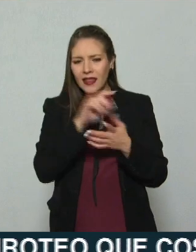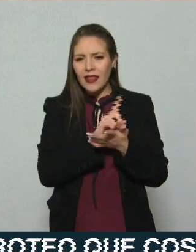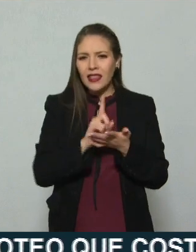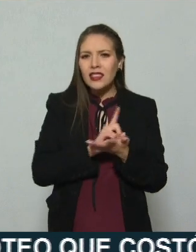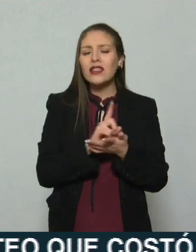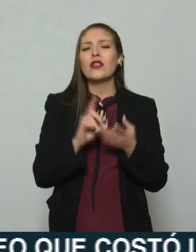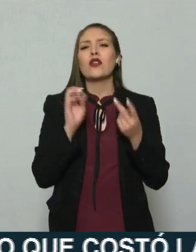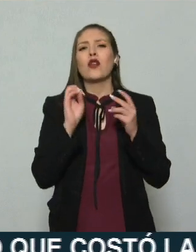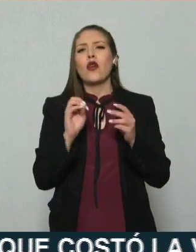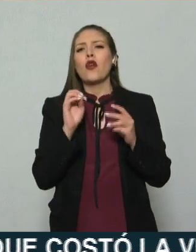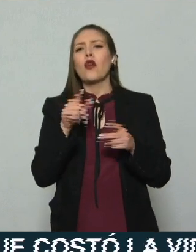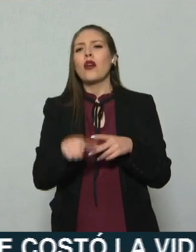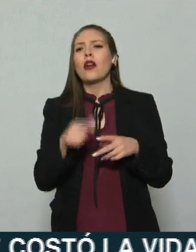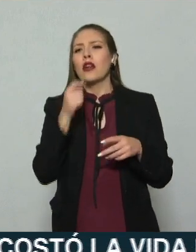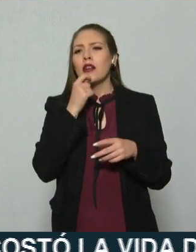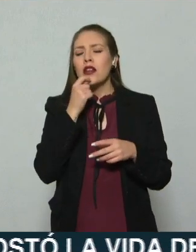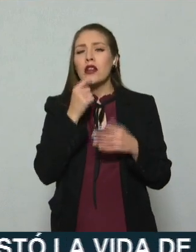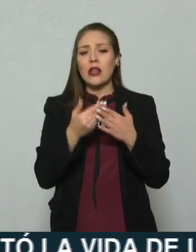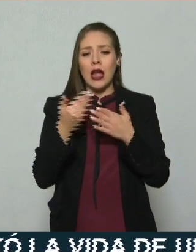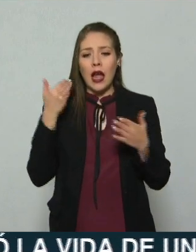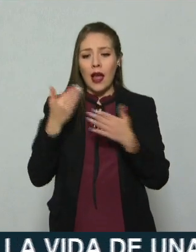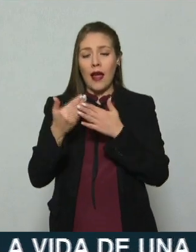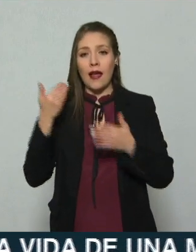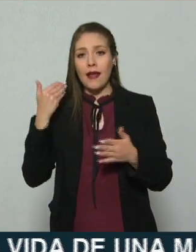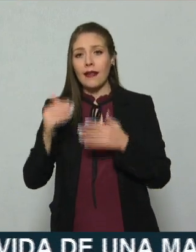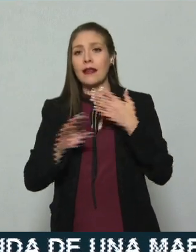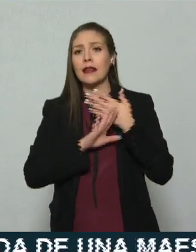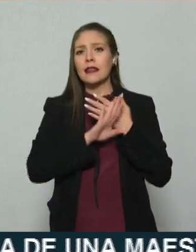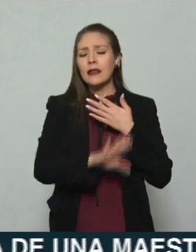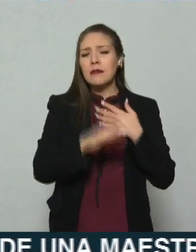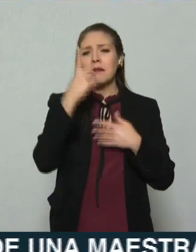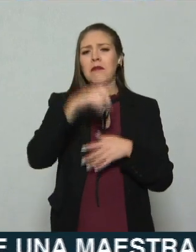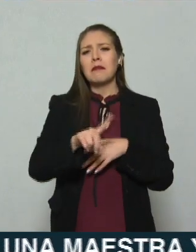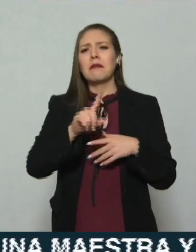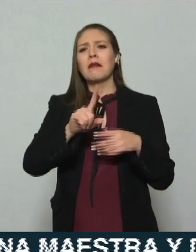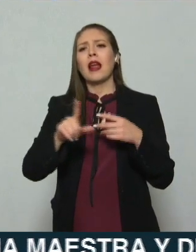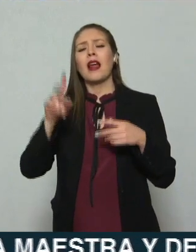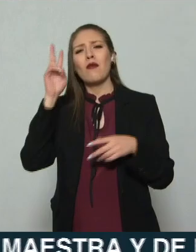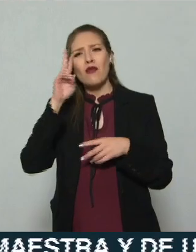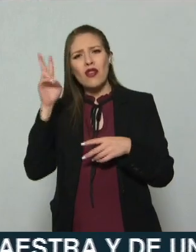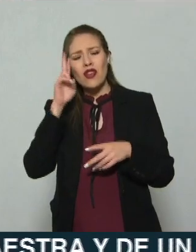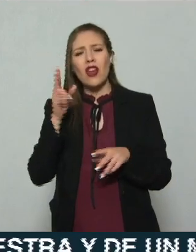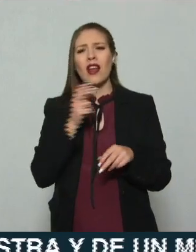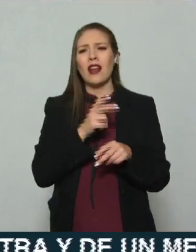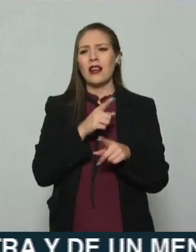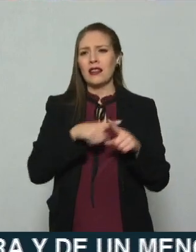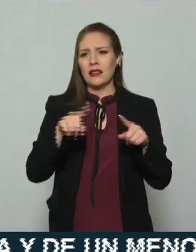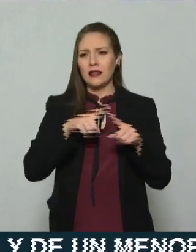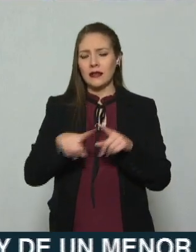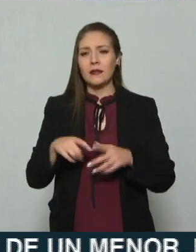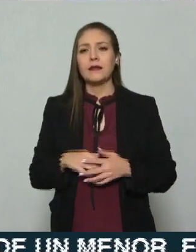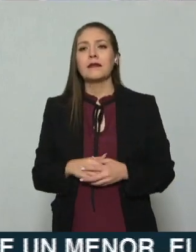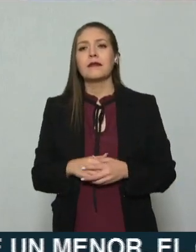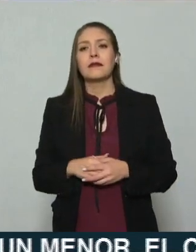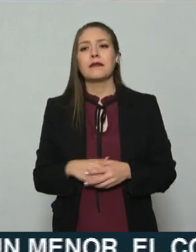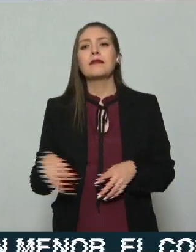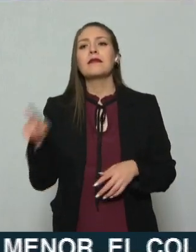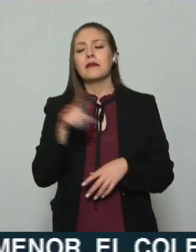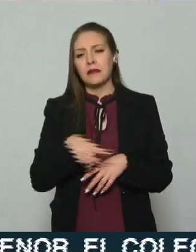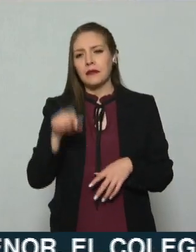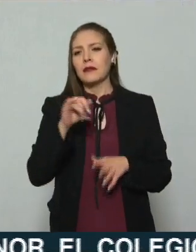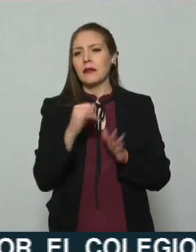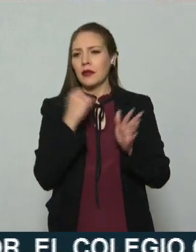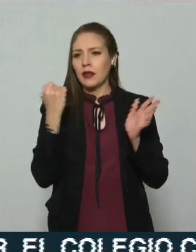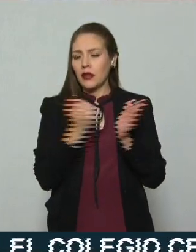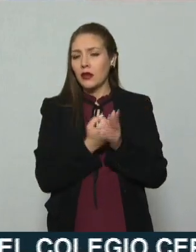permitan a los niños, niñas y adolescentes prevenir los conflictos y la violencia. El punto fue aprobado por los legisladores de la Comisión Permanente, por lo que el